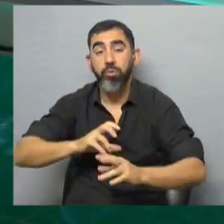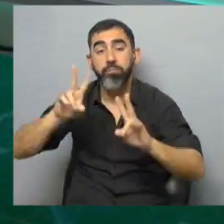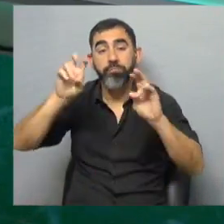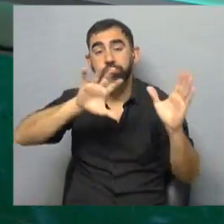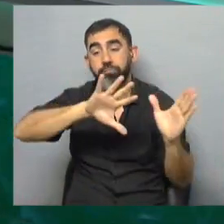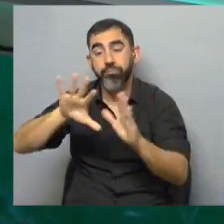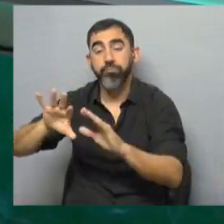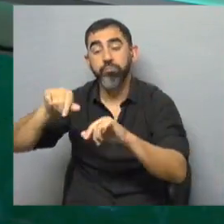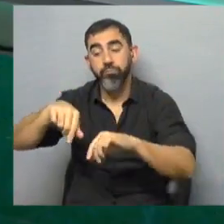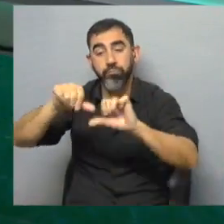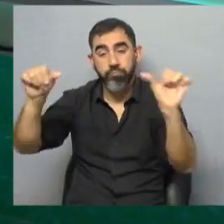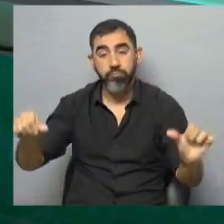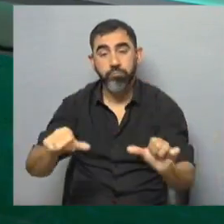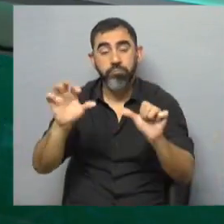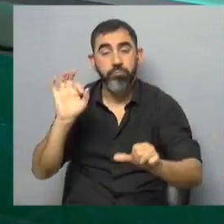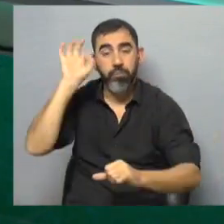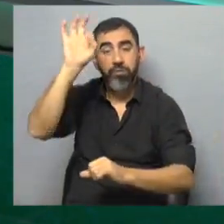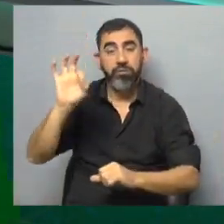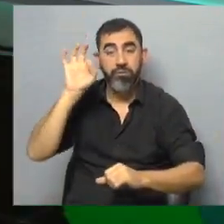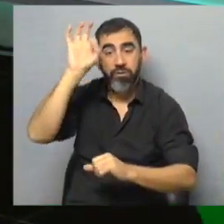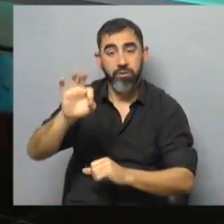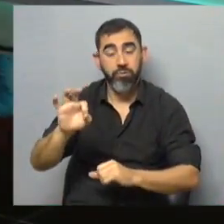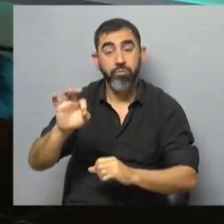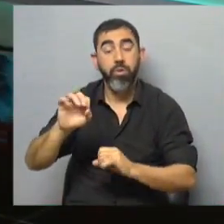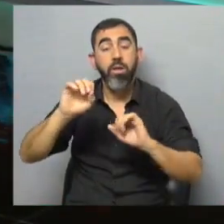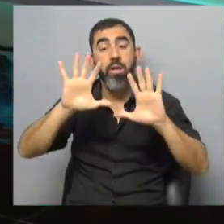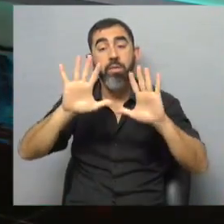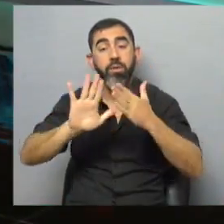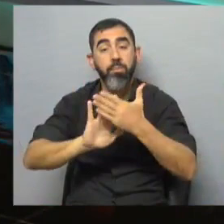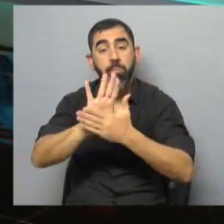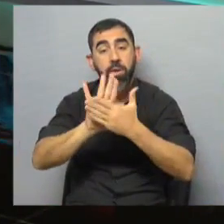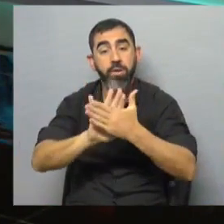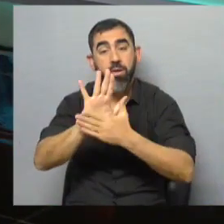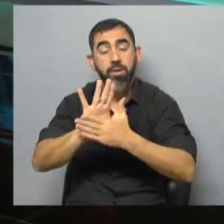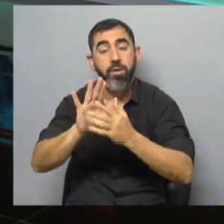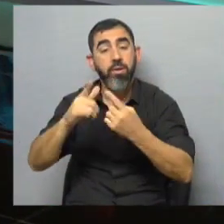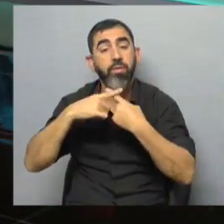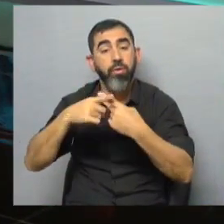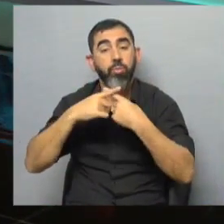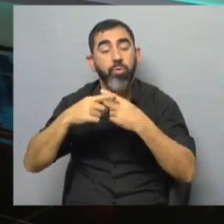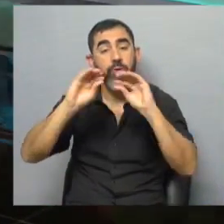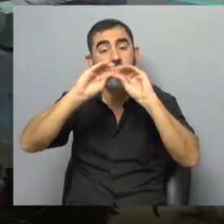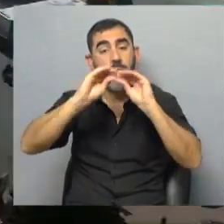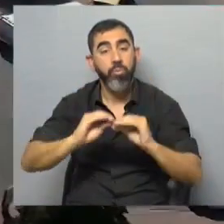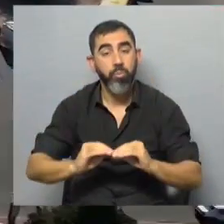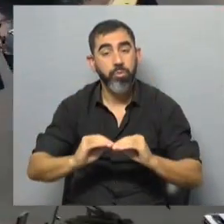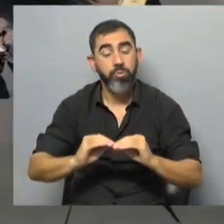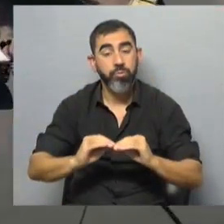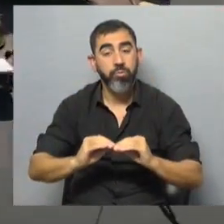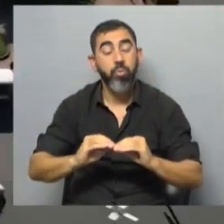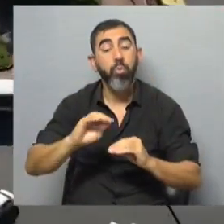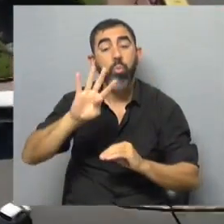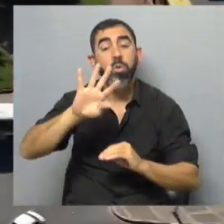hay actividad hoy en el Senado de la República, porque a las 10 de la mañana comienza el tratamiento de la rendición de cuentas, tarea que les va a insumir